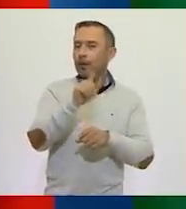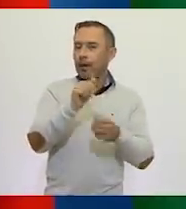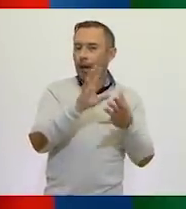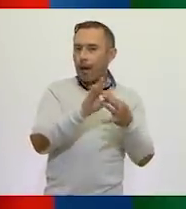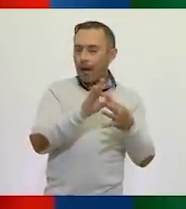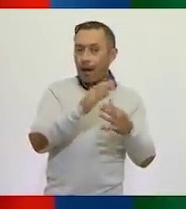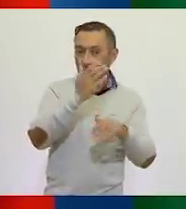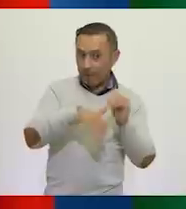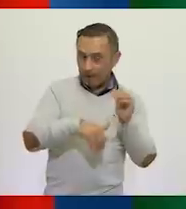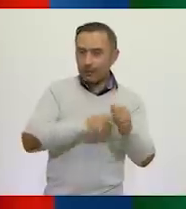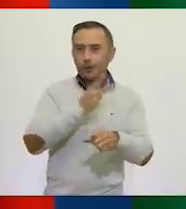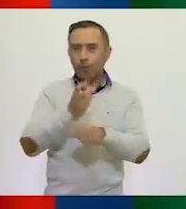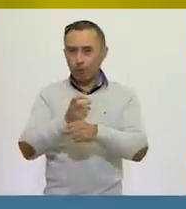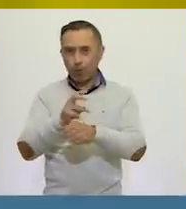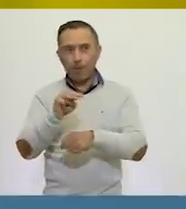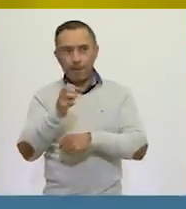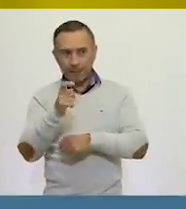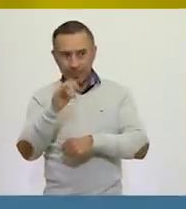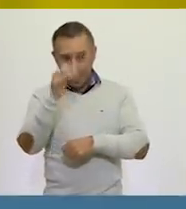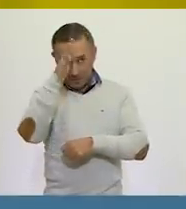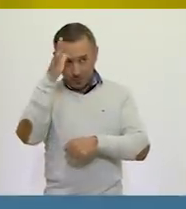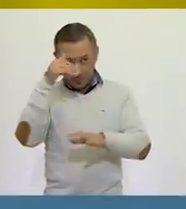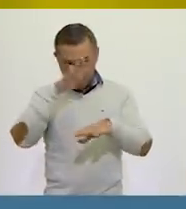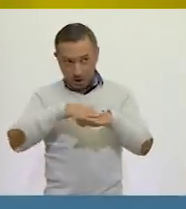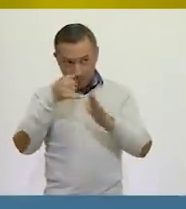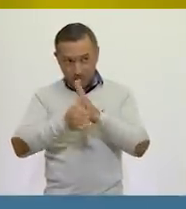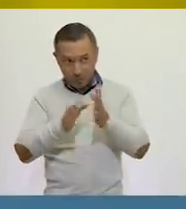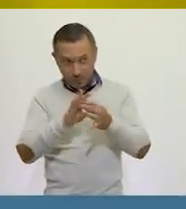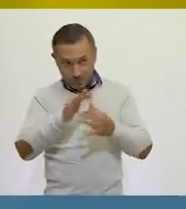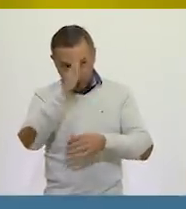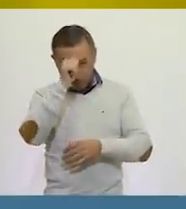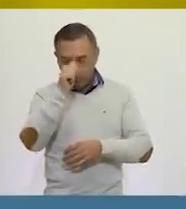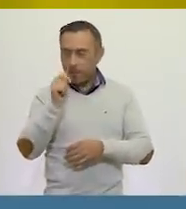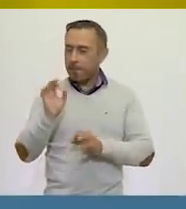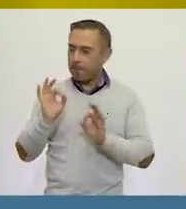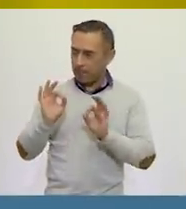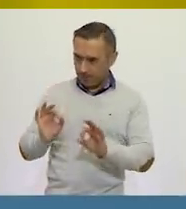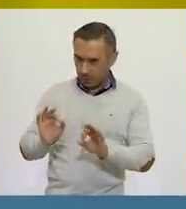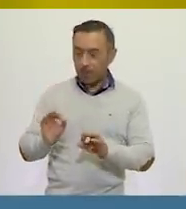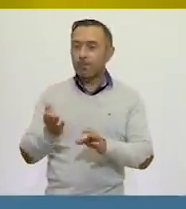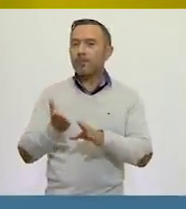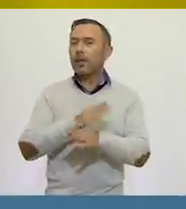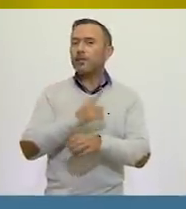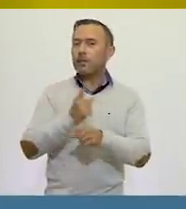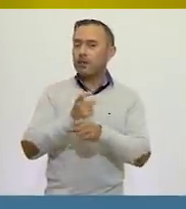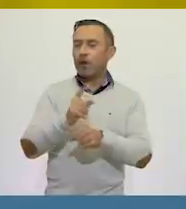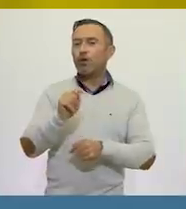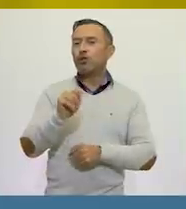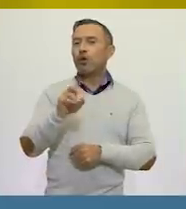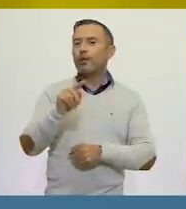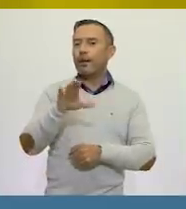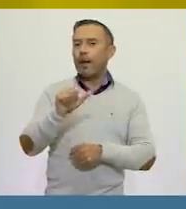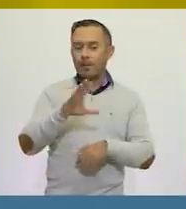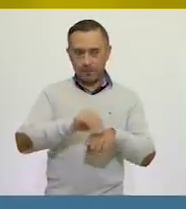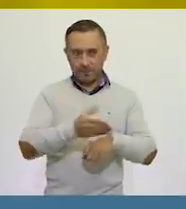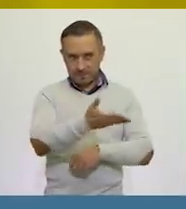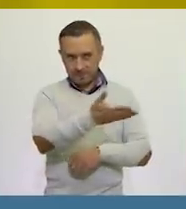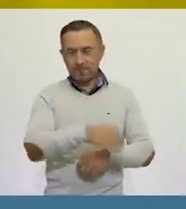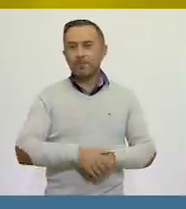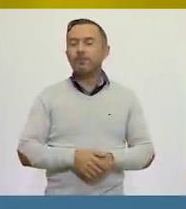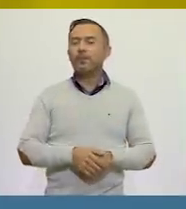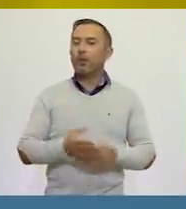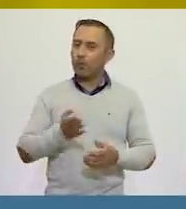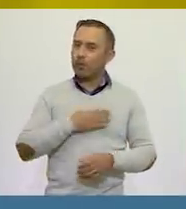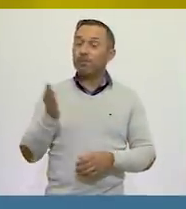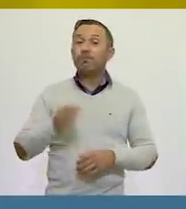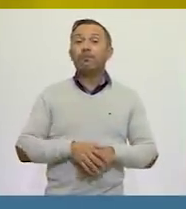con los mexicas, ¿te parece? Me parece perfecto, maestra. Prosigo entonces con los toltecas. Adelante. Muy bien. Bueno,